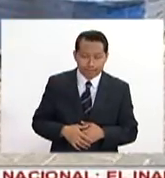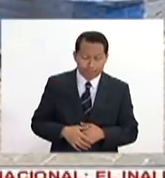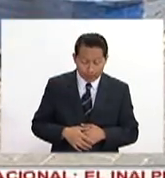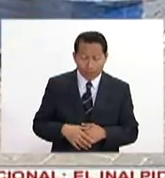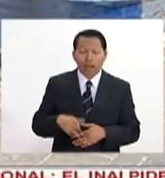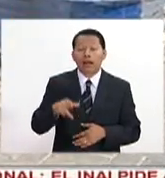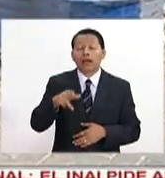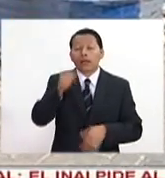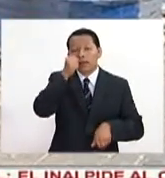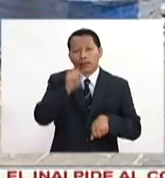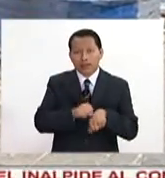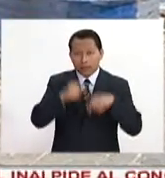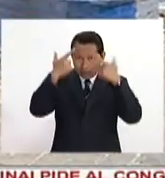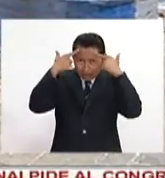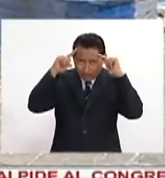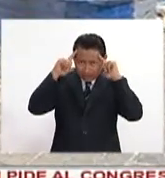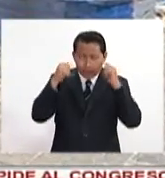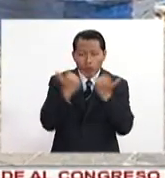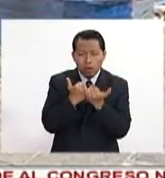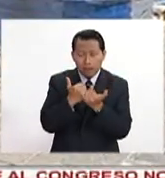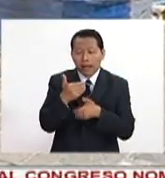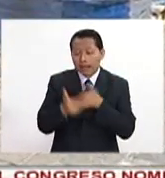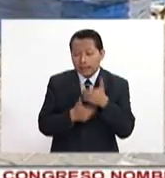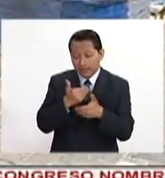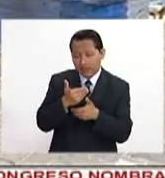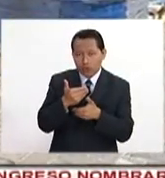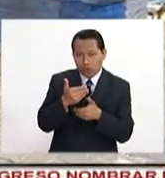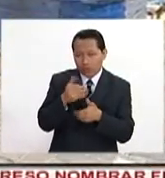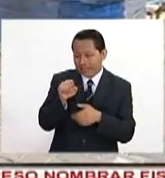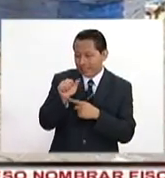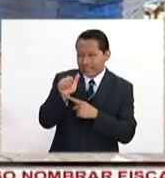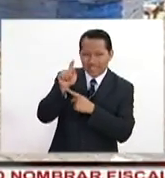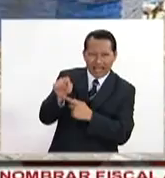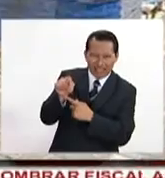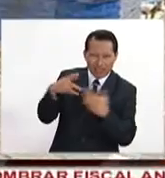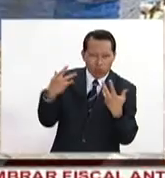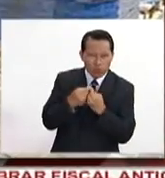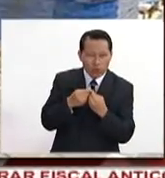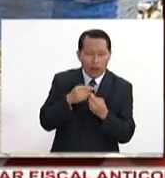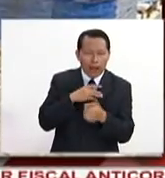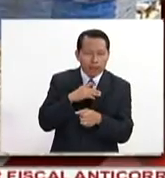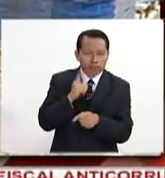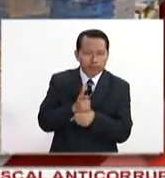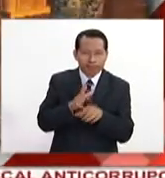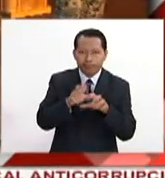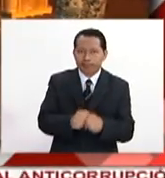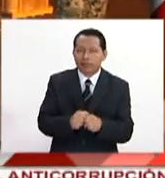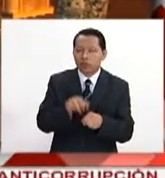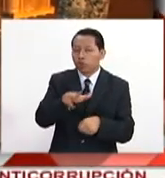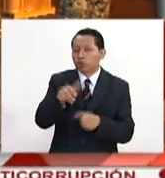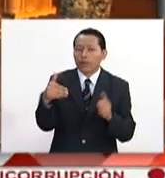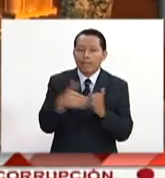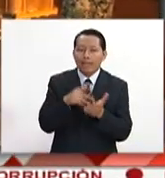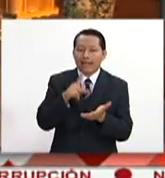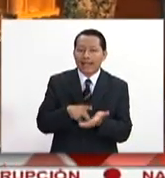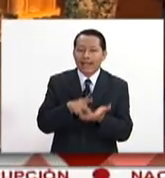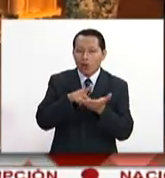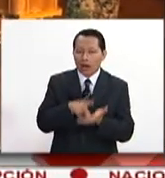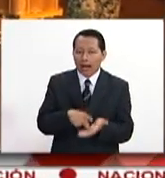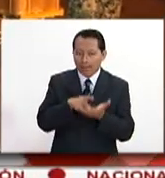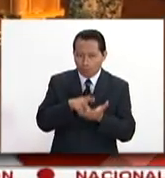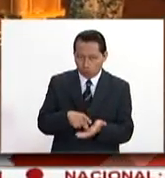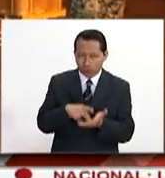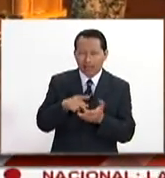La Secretaría de Marina, en coordinación con el Servicio de Administración Tributaria, aseguró aproximadamente 18,000 kilogramos de